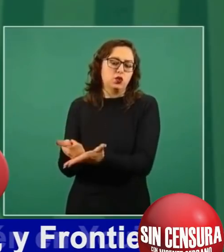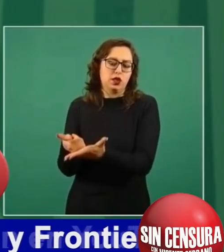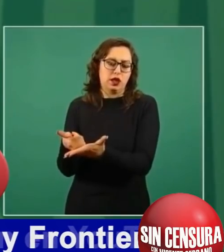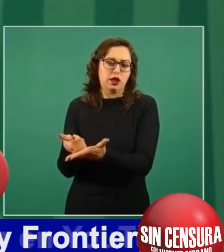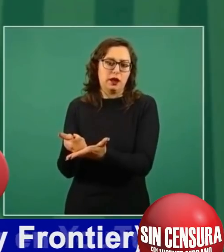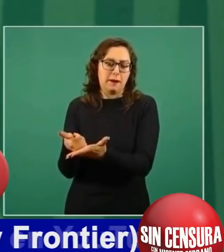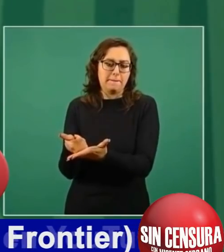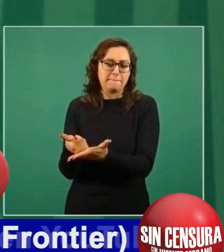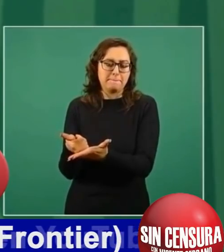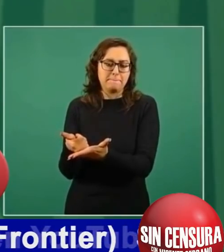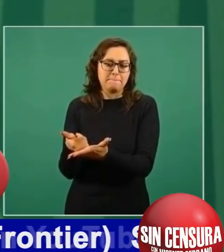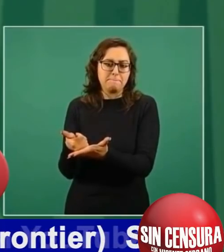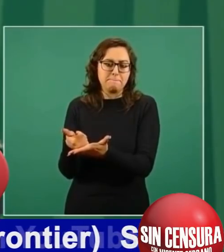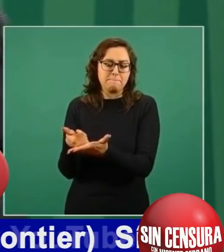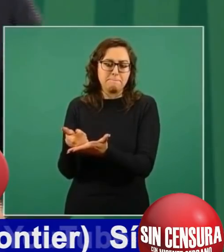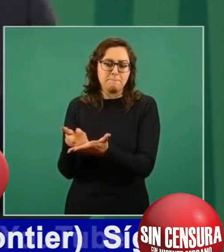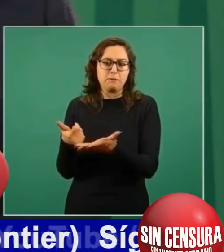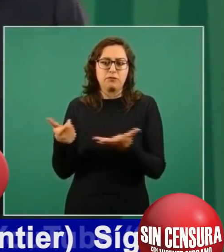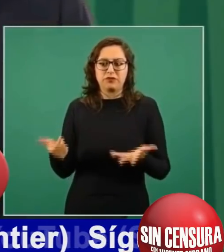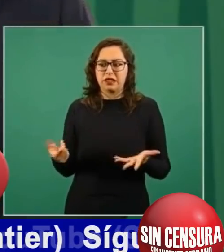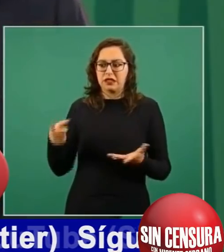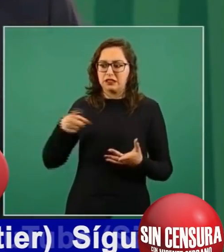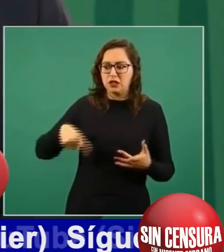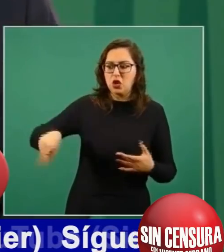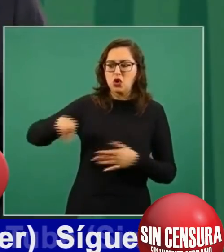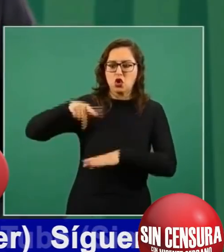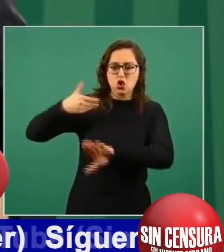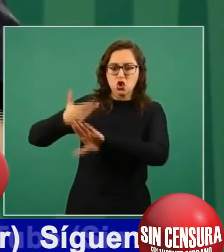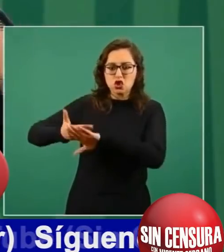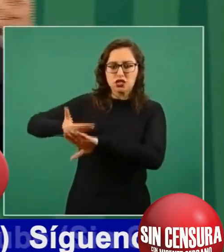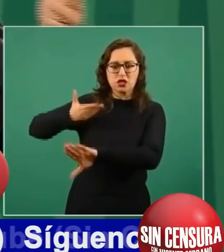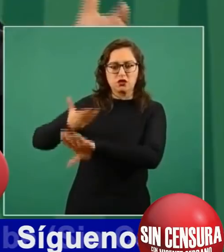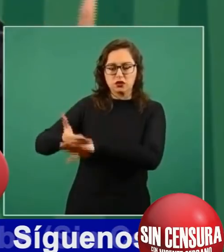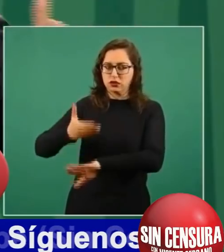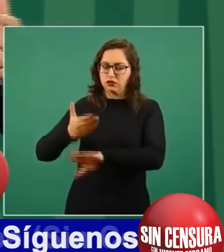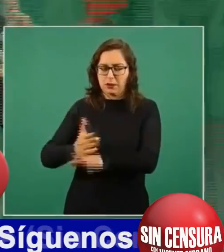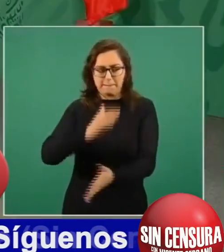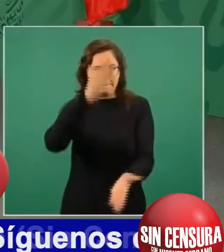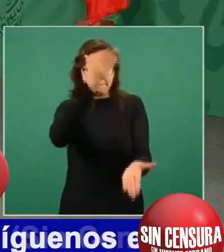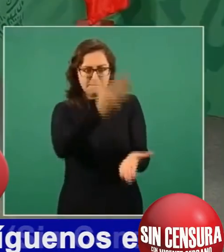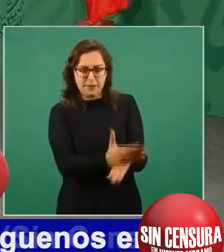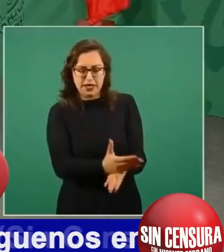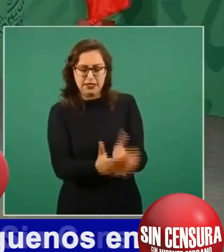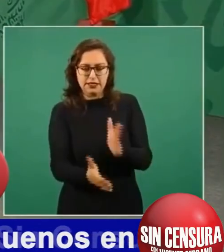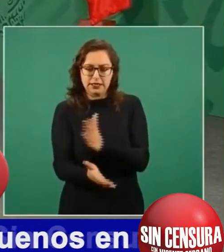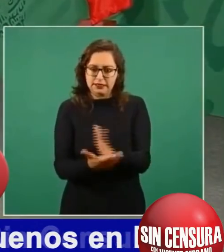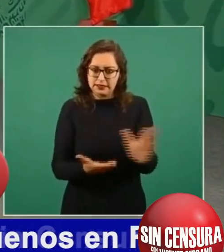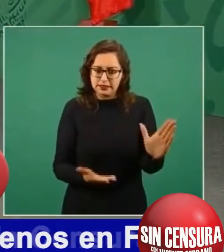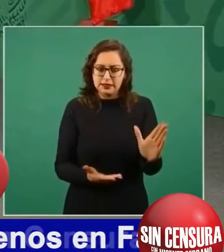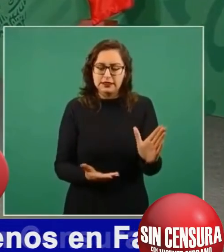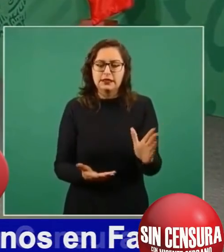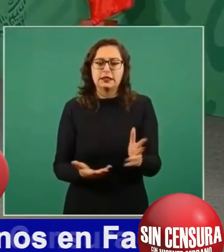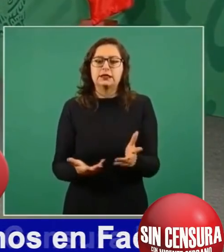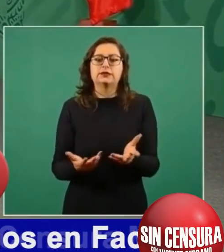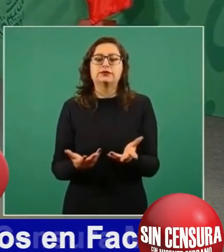dejen de hostigar, que ya se sepa